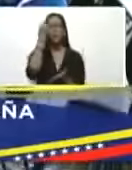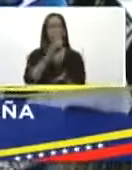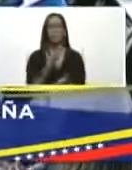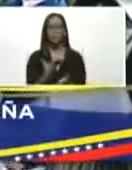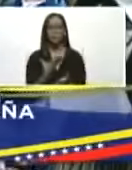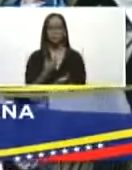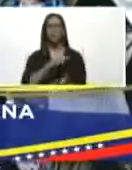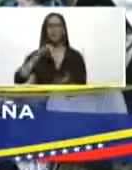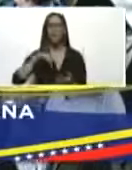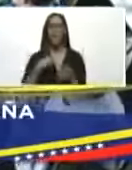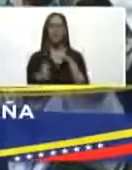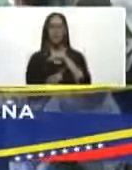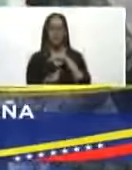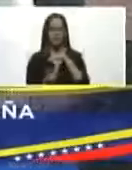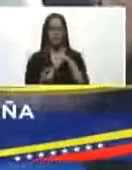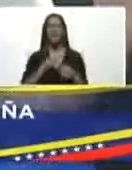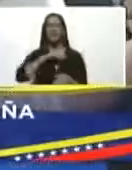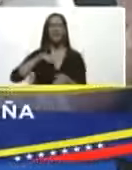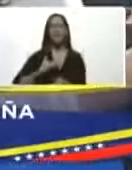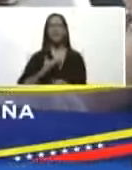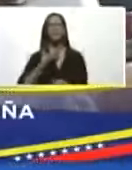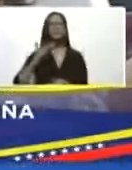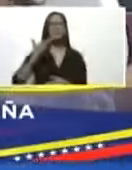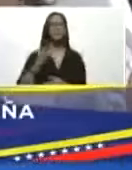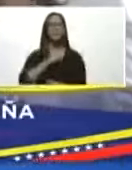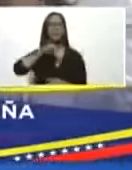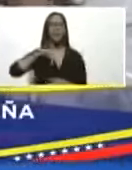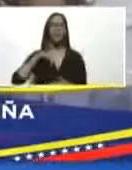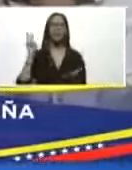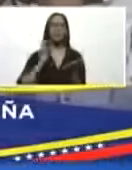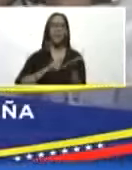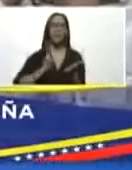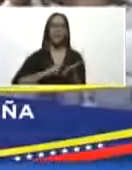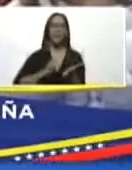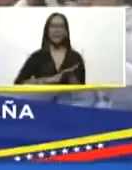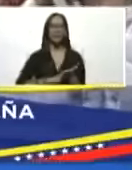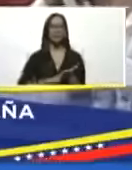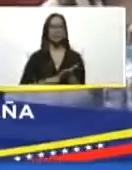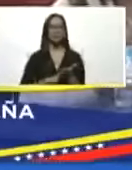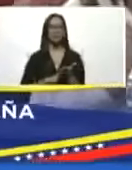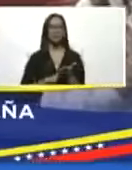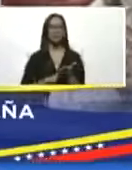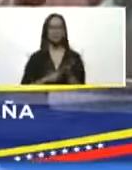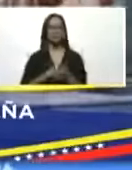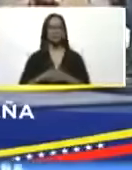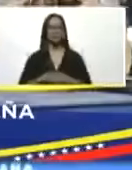base, es nuestra inspiración, es nuestra verdad.